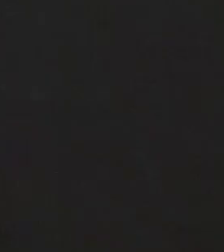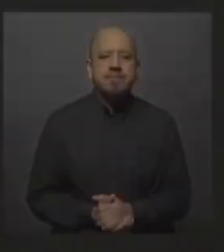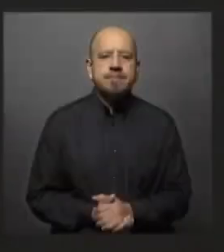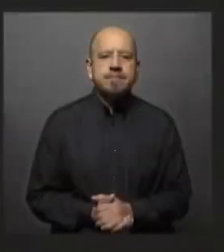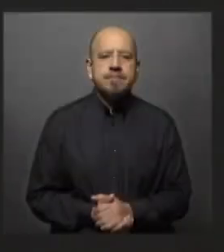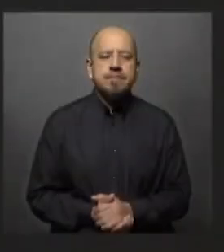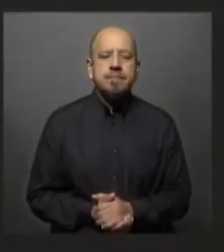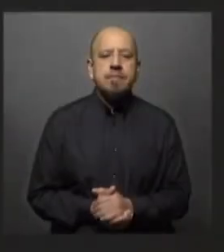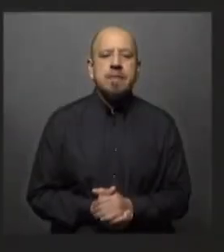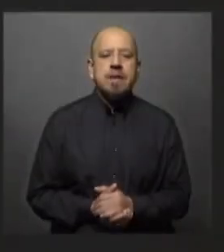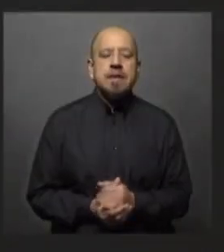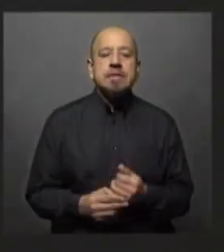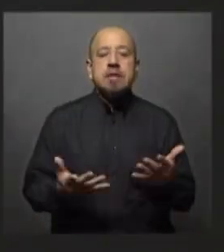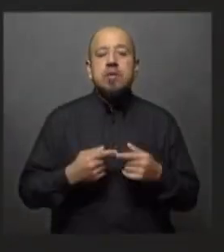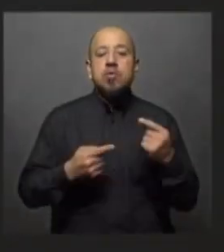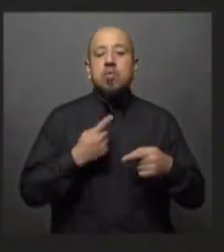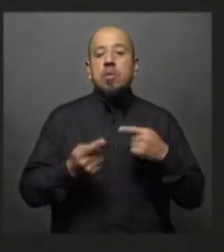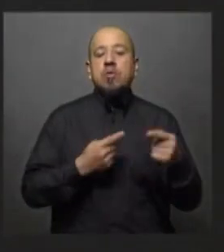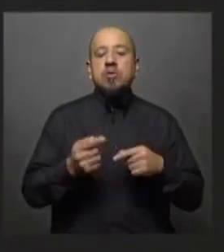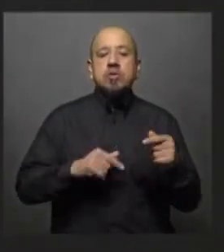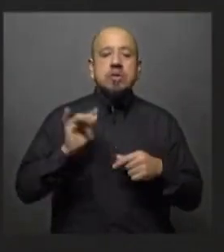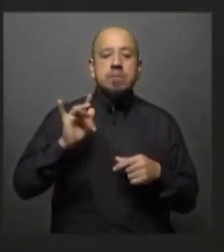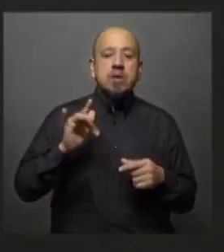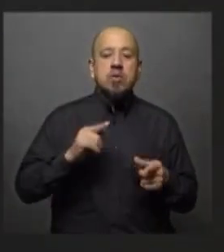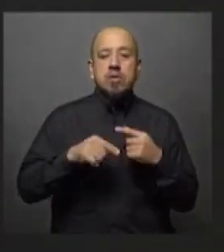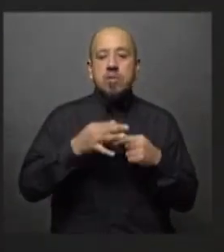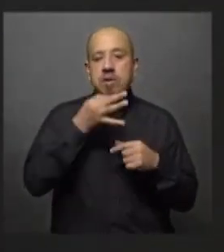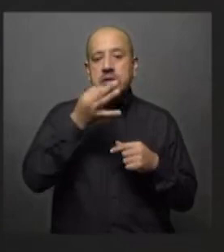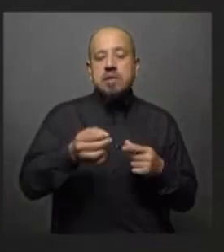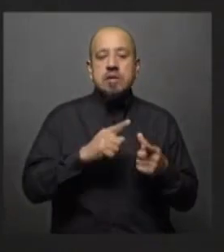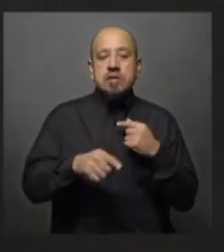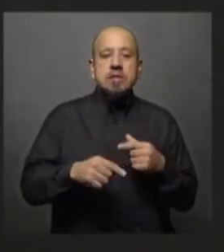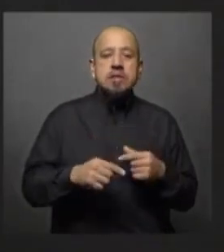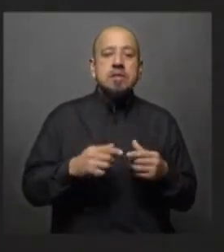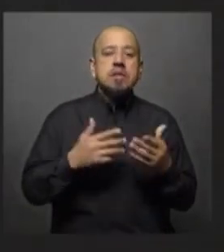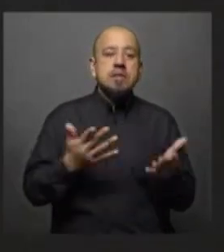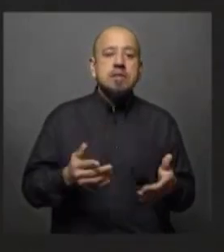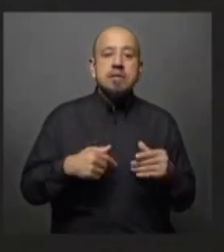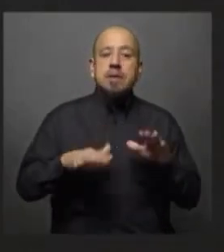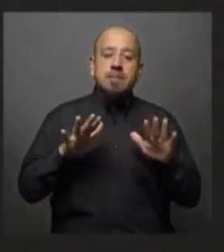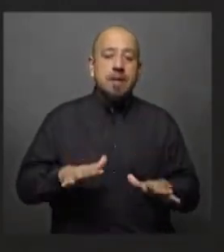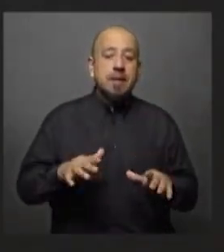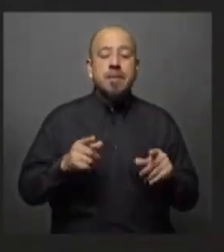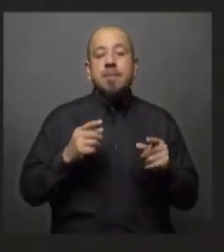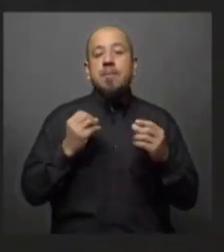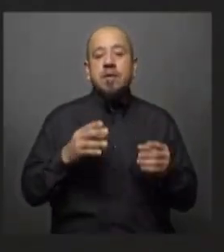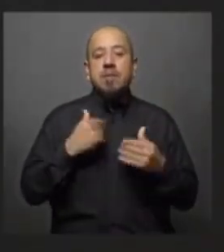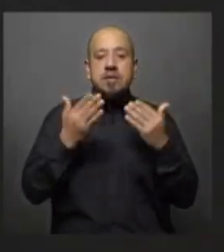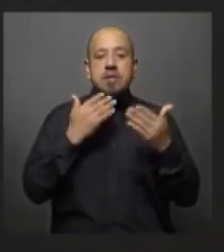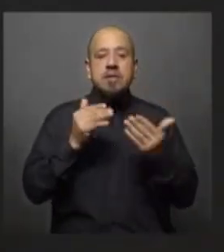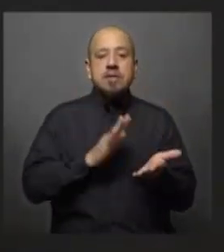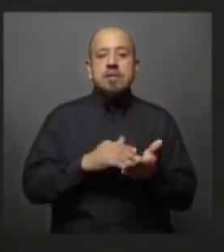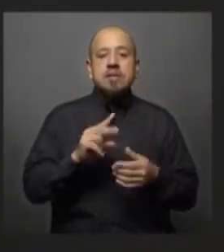las 10 menos 9 minutos de la noche en este miércoles y como decía el famoso sketch de los 80 para en las rotativas vamos a hablar de